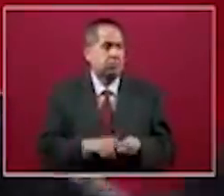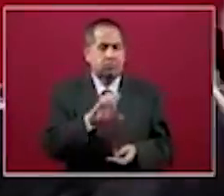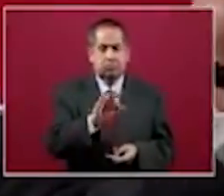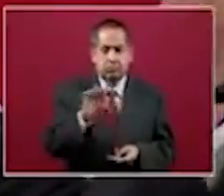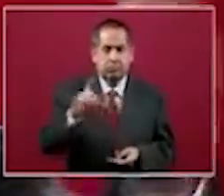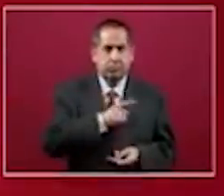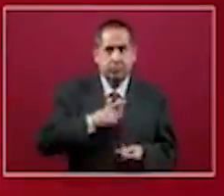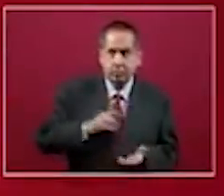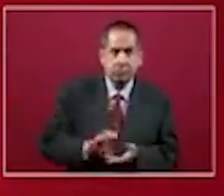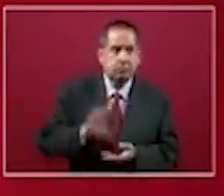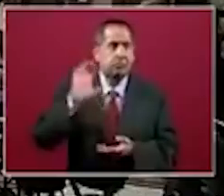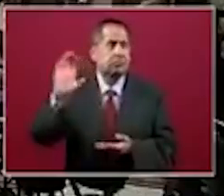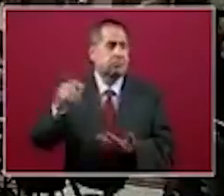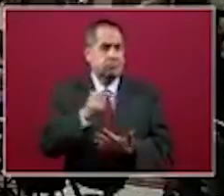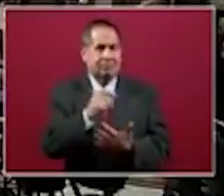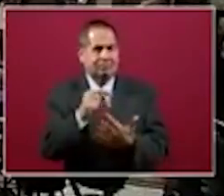la Comisión Federal de Electricidad.